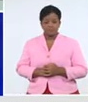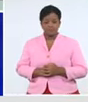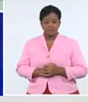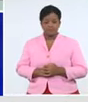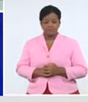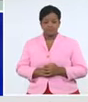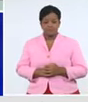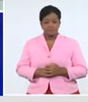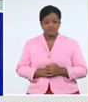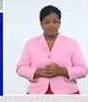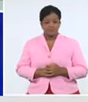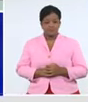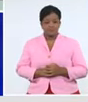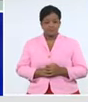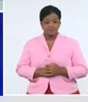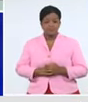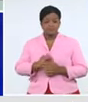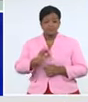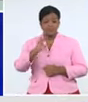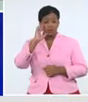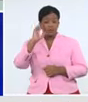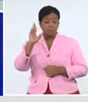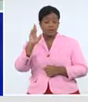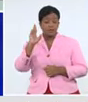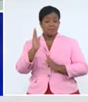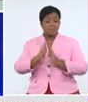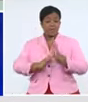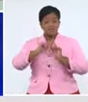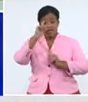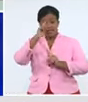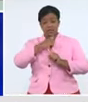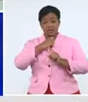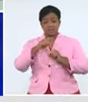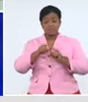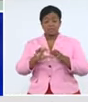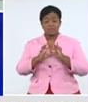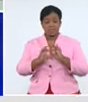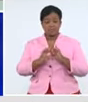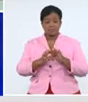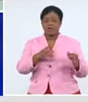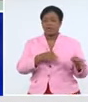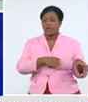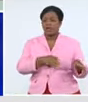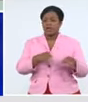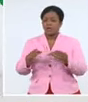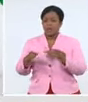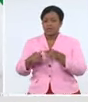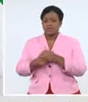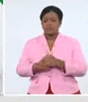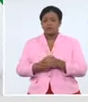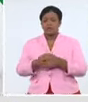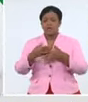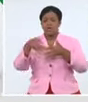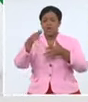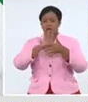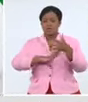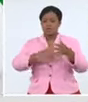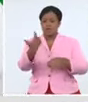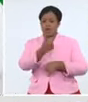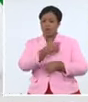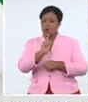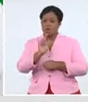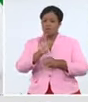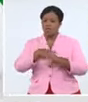tuvo la enfermedad en ese mes. No obstante, no vamos a poner el gráfico de la vacunación, la